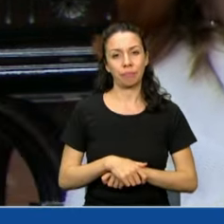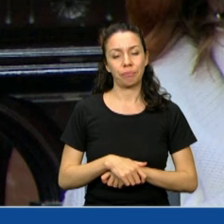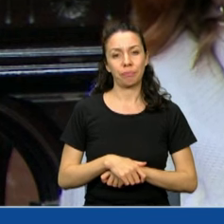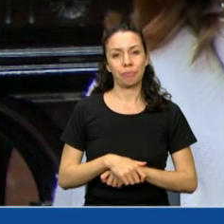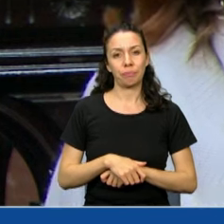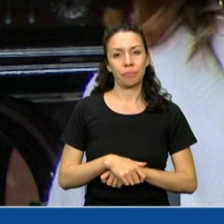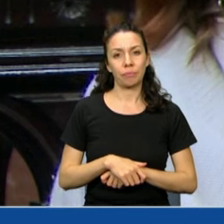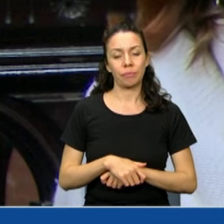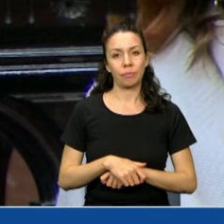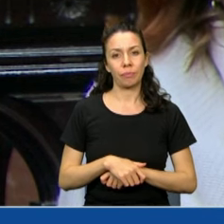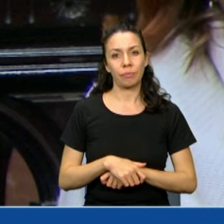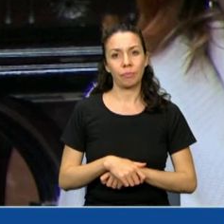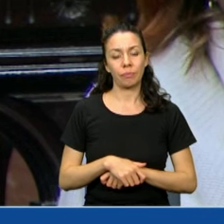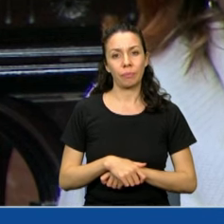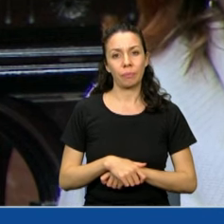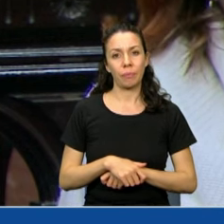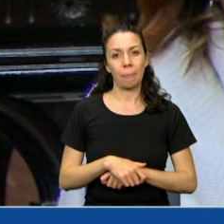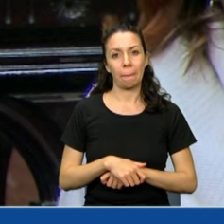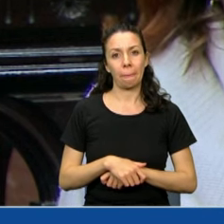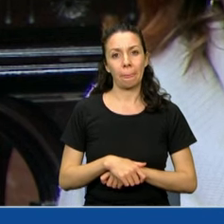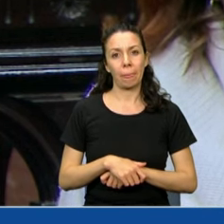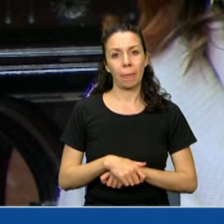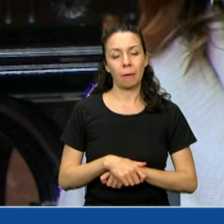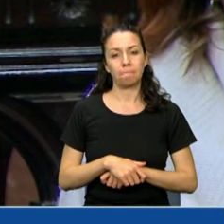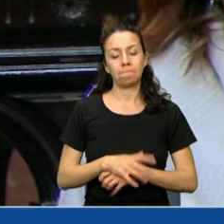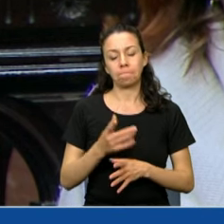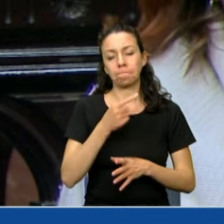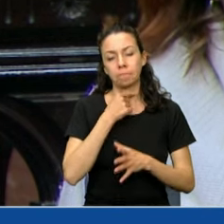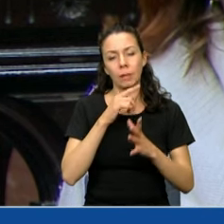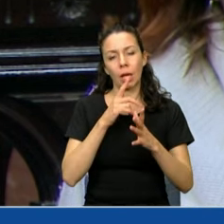presidente y en honor a a la brevedad